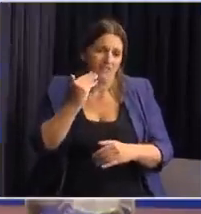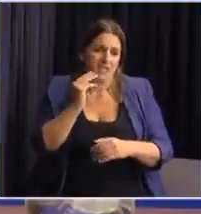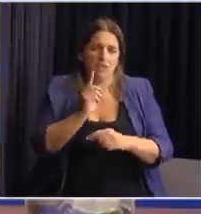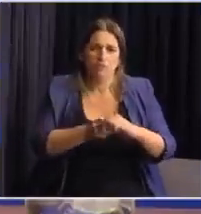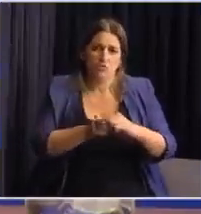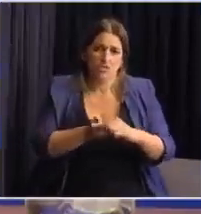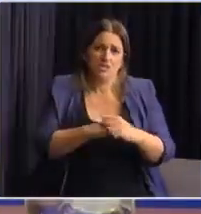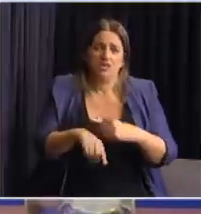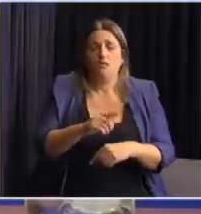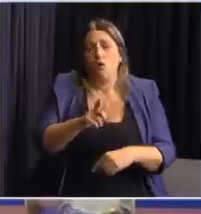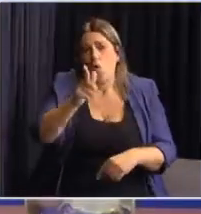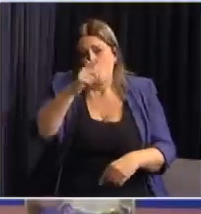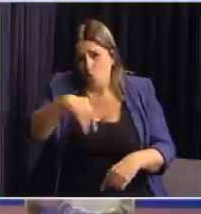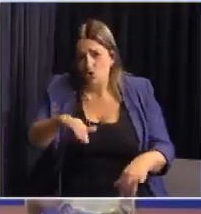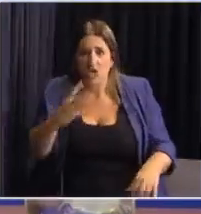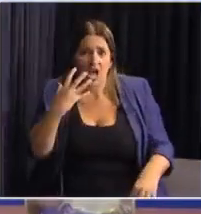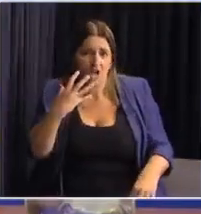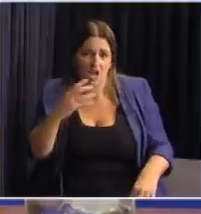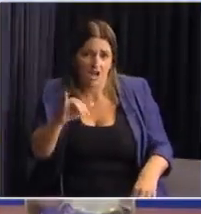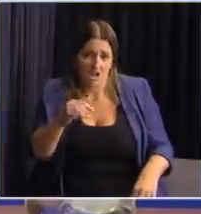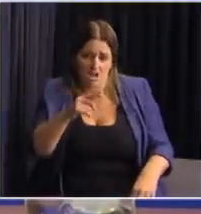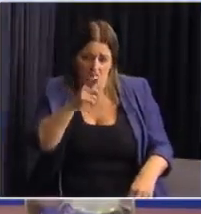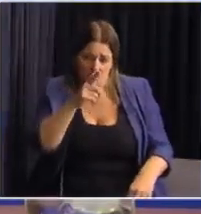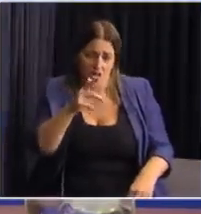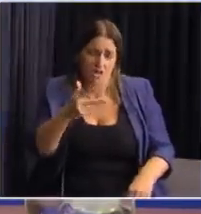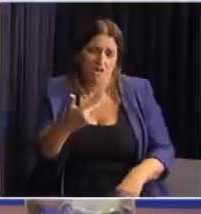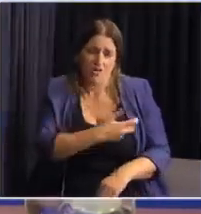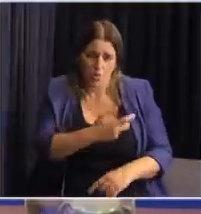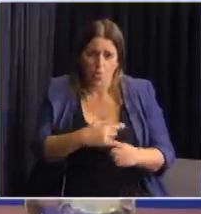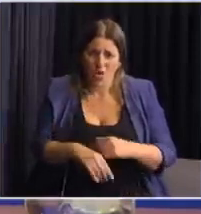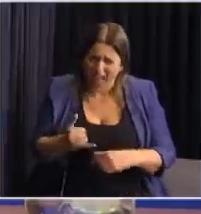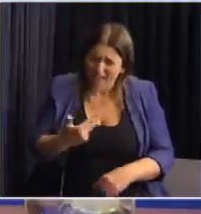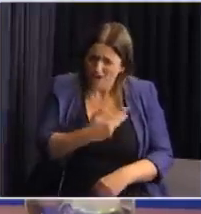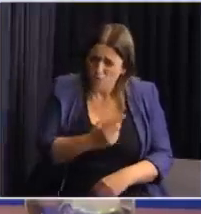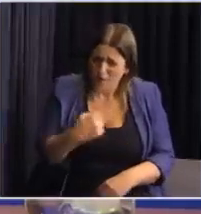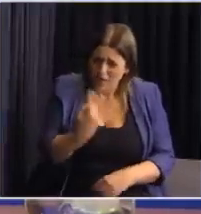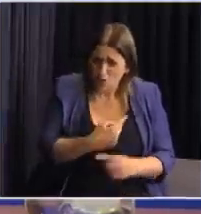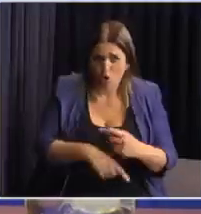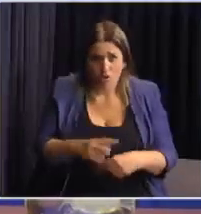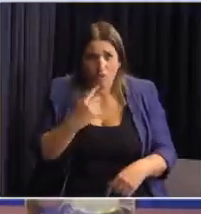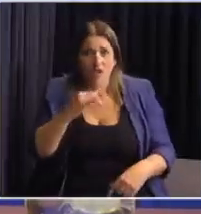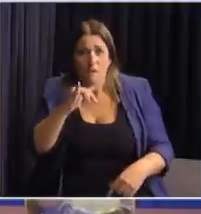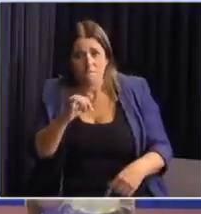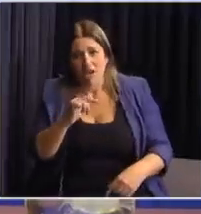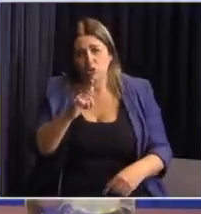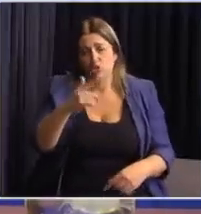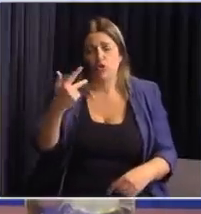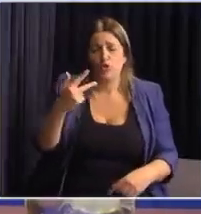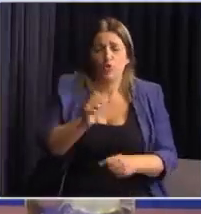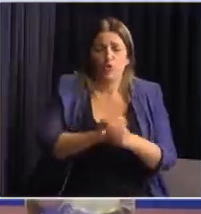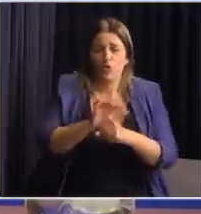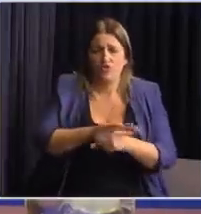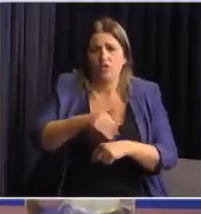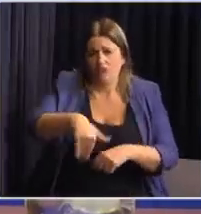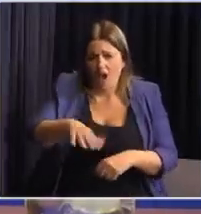toca en mayo, será en agosto. Nosotros tenemos las vacunas aseguradas para toda la población, aun cuando hayan padecido la enfermedad. Y